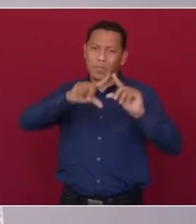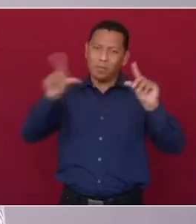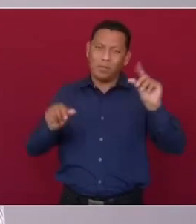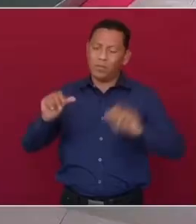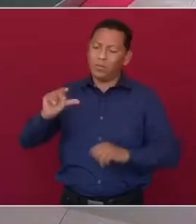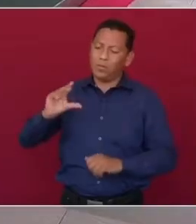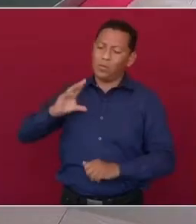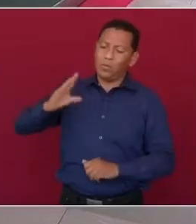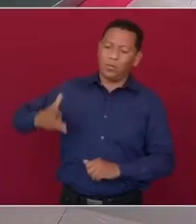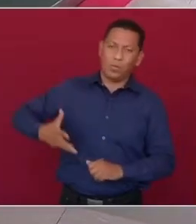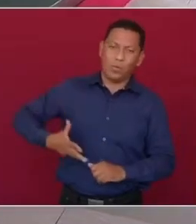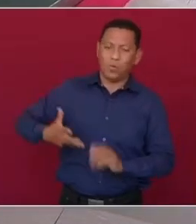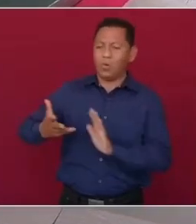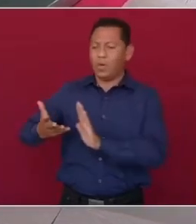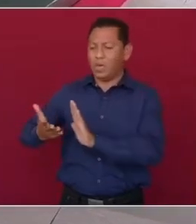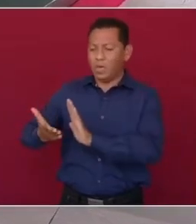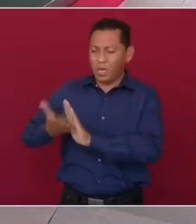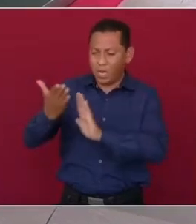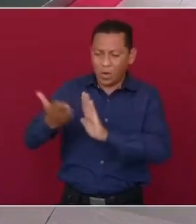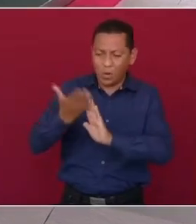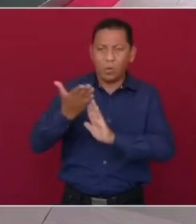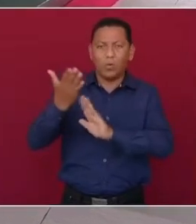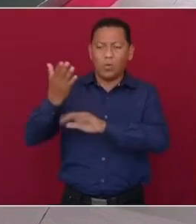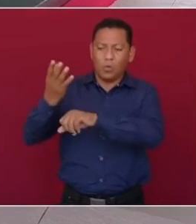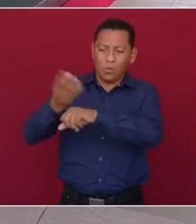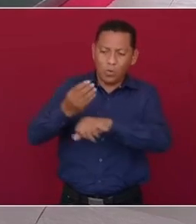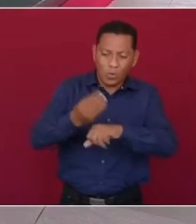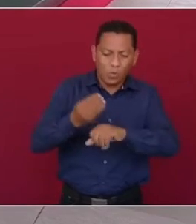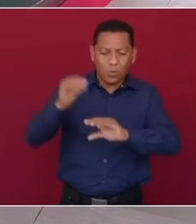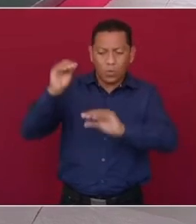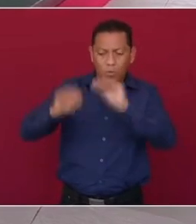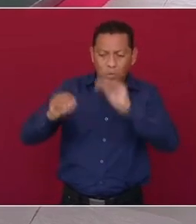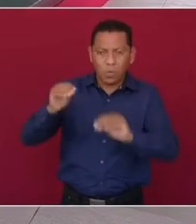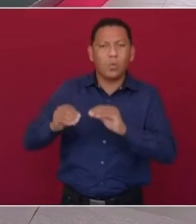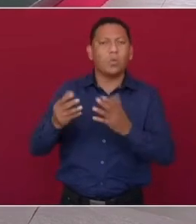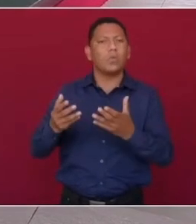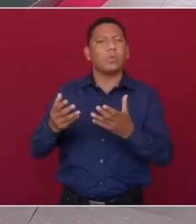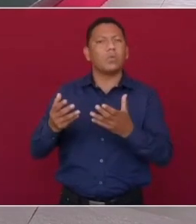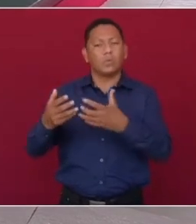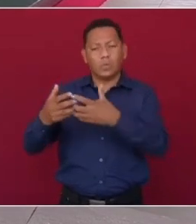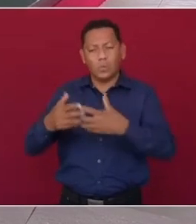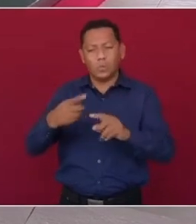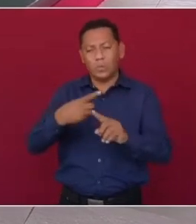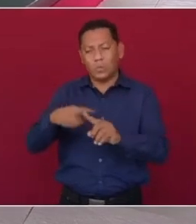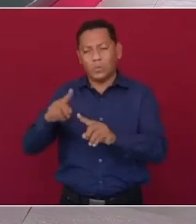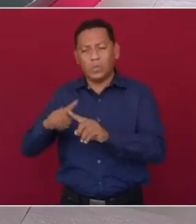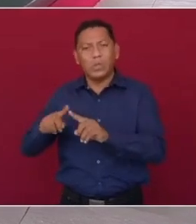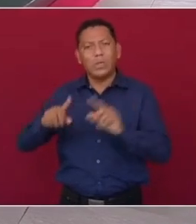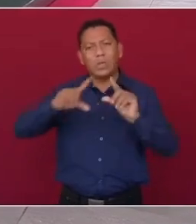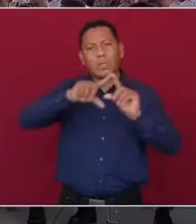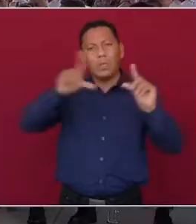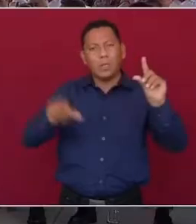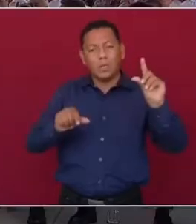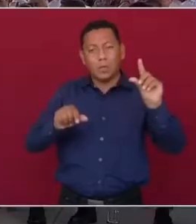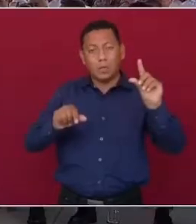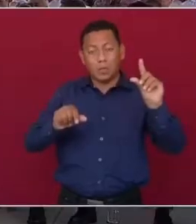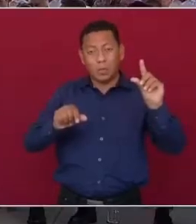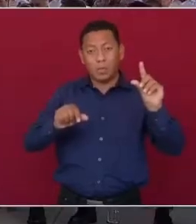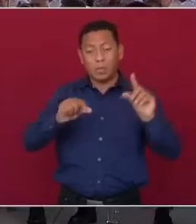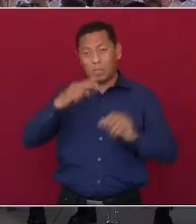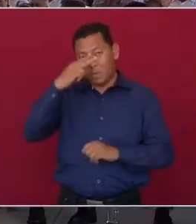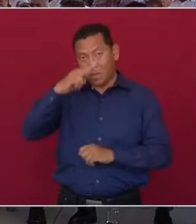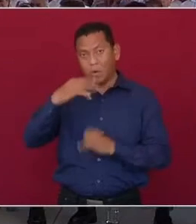de la construcción, en la construcción de obras en nuestro país y en el extranjero.